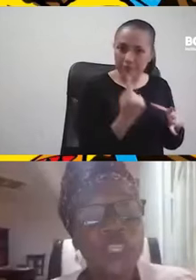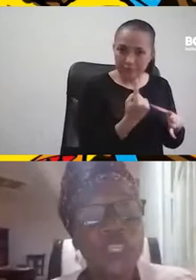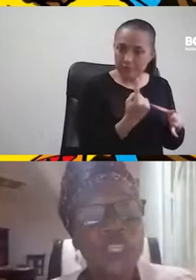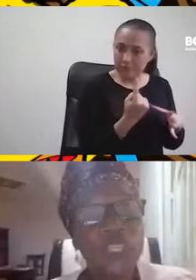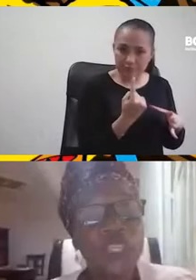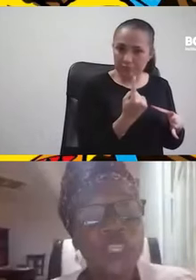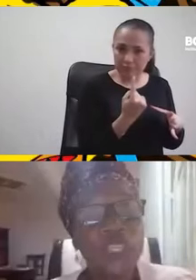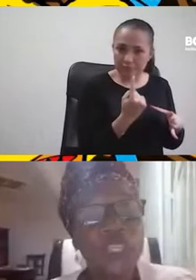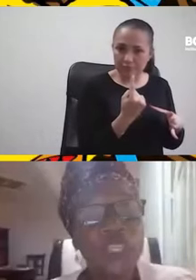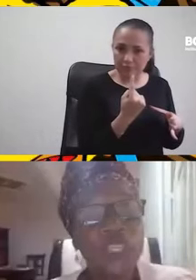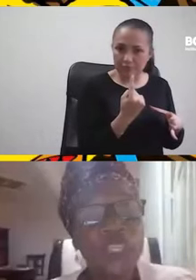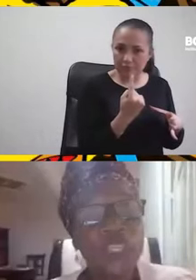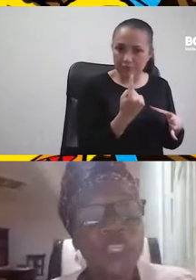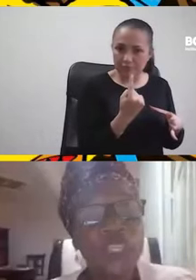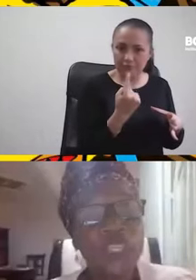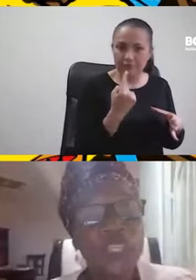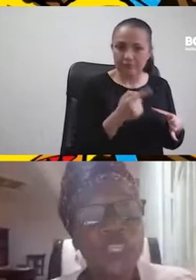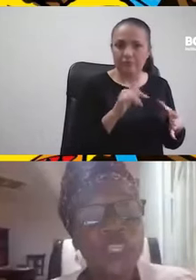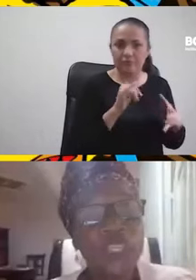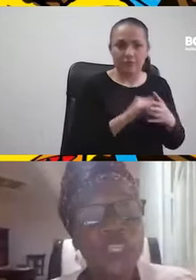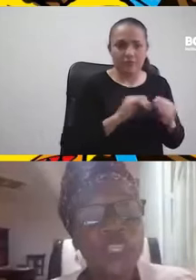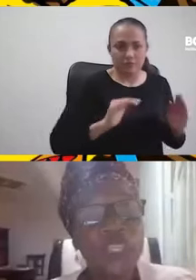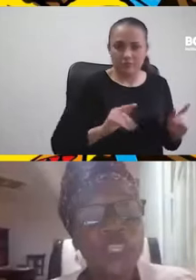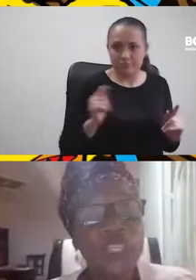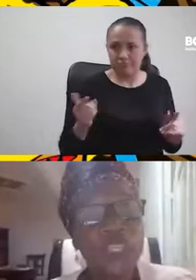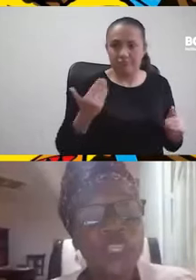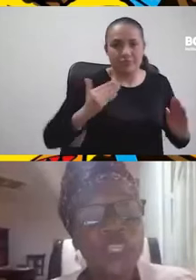comunidades, eso fortaleció todo este proceso.